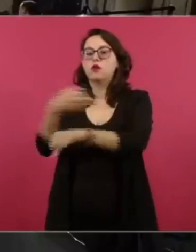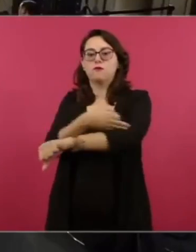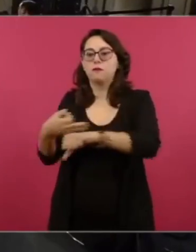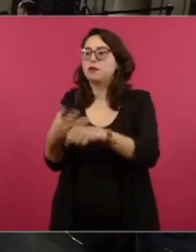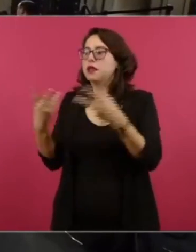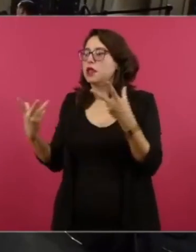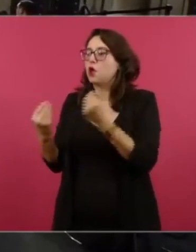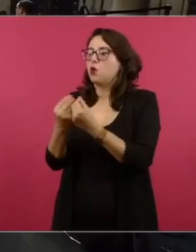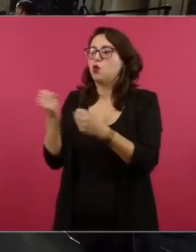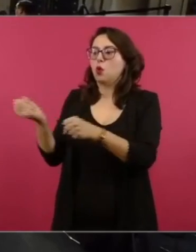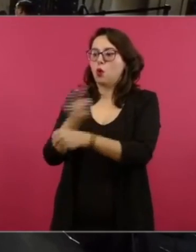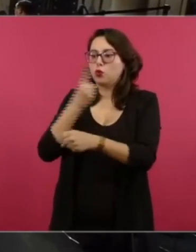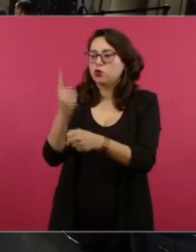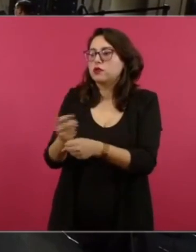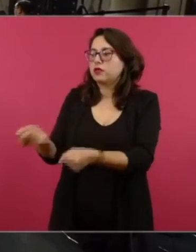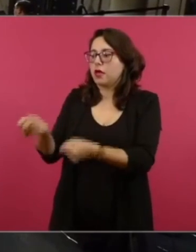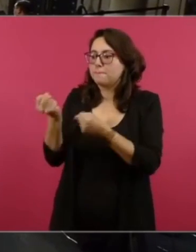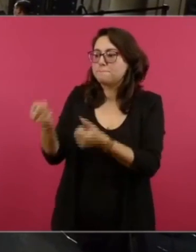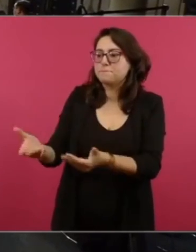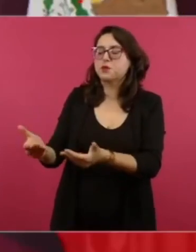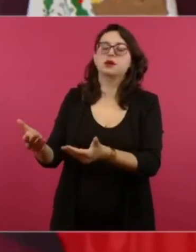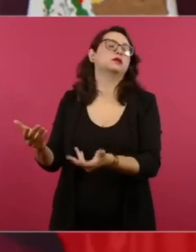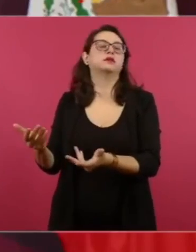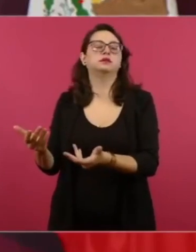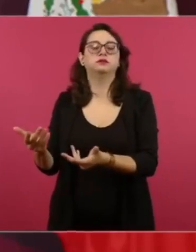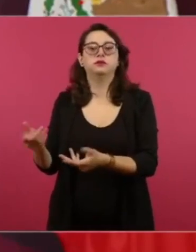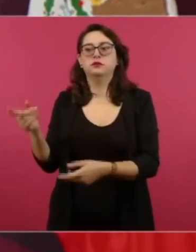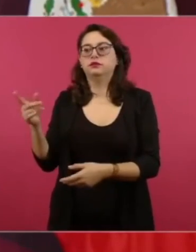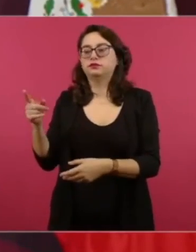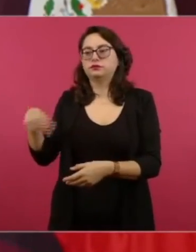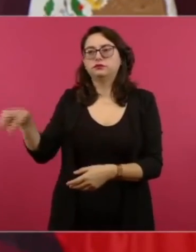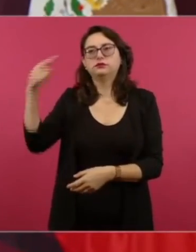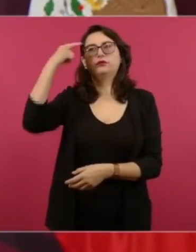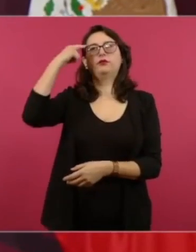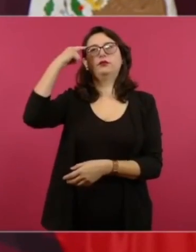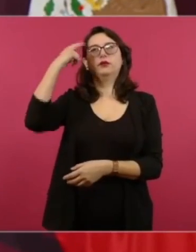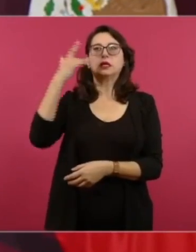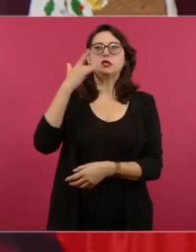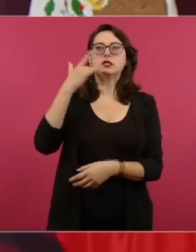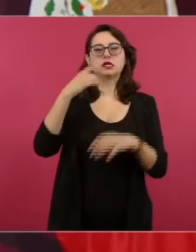que no sea el lujo barato, lo material,